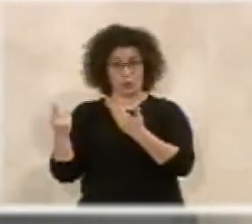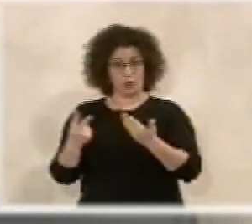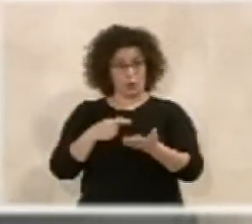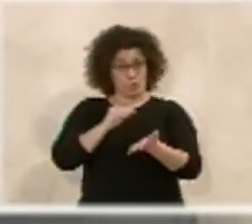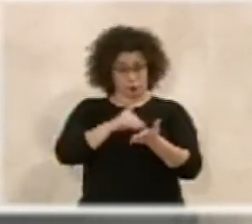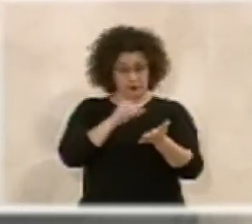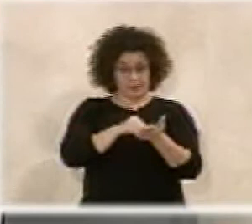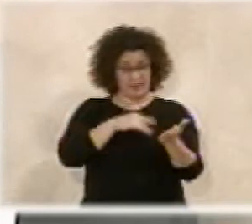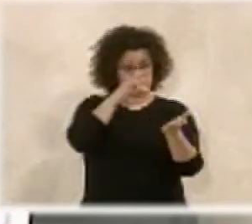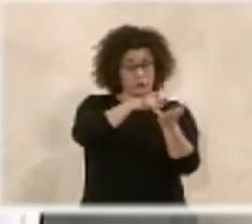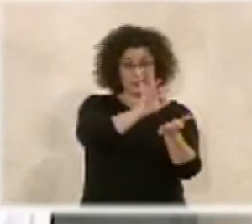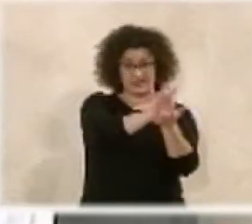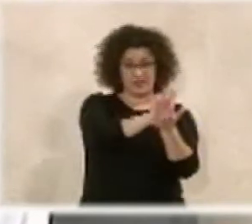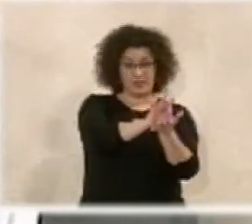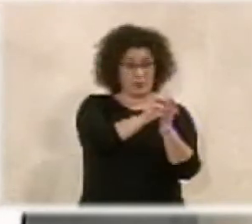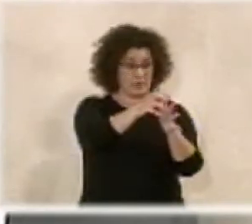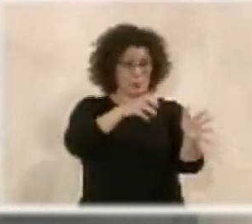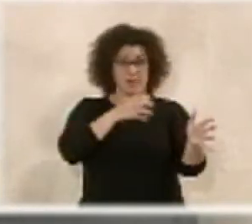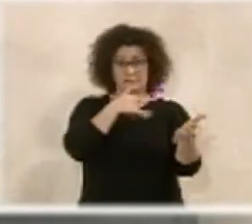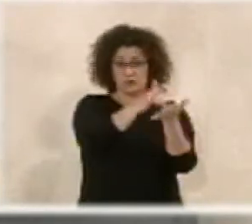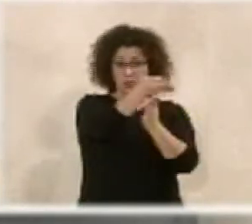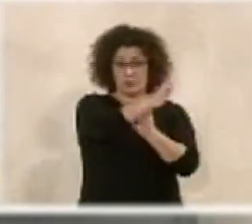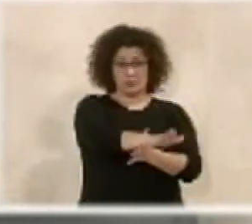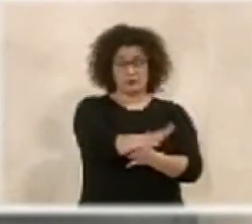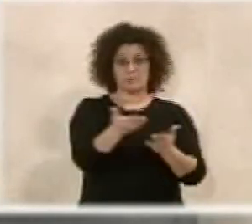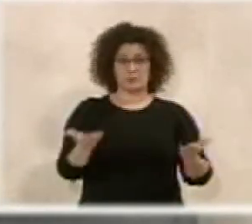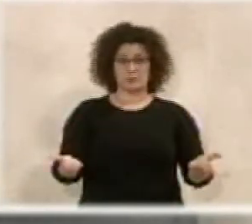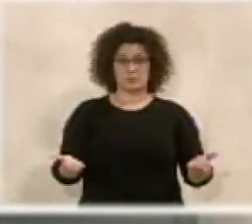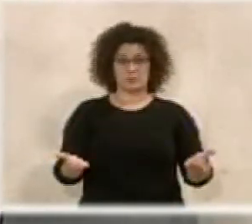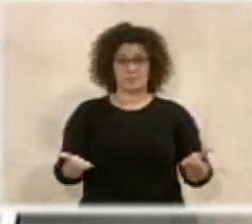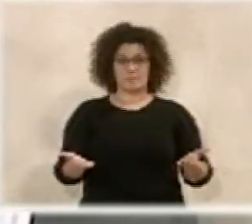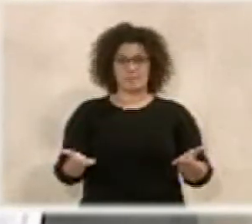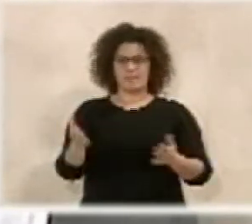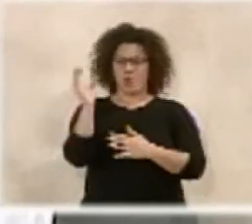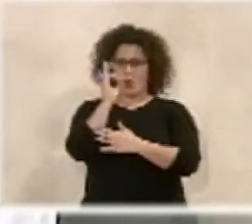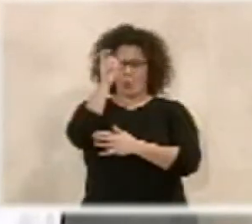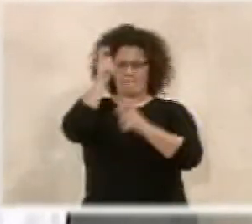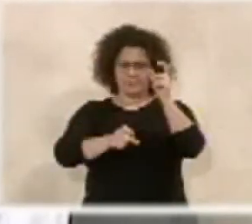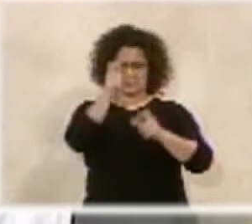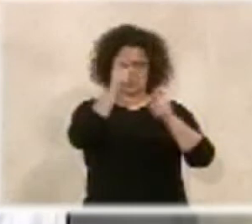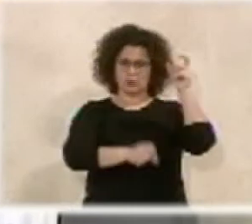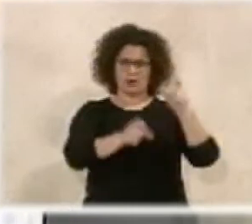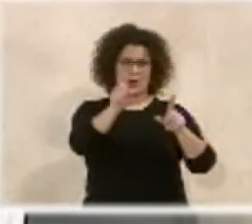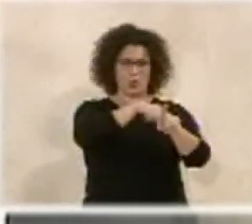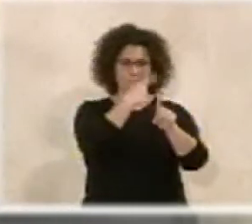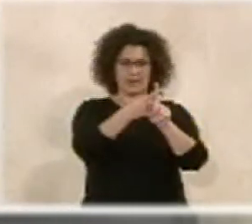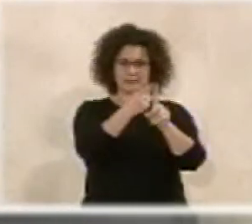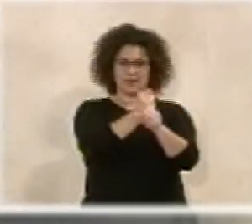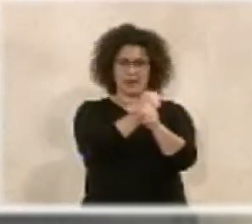ellos, por desgracia, el servicio, la mayoría han muerto? O teniendo a la plantilla entera de